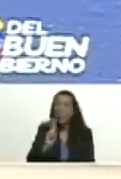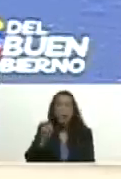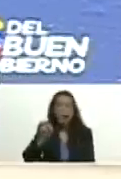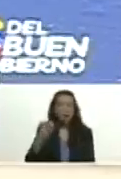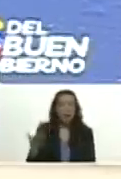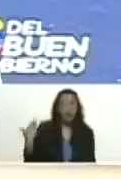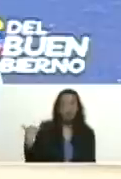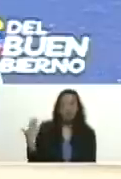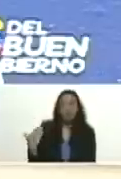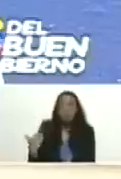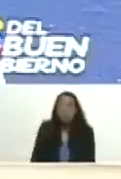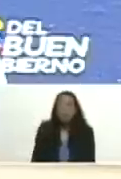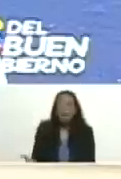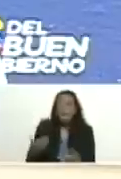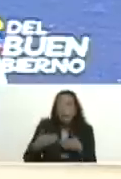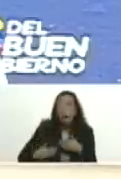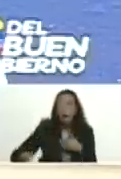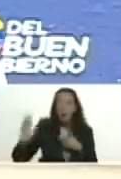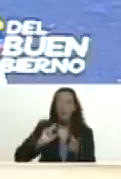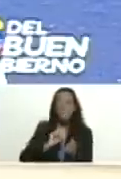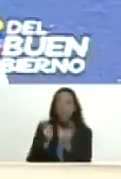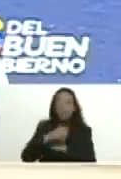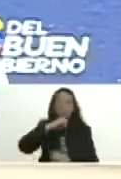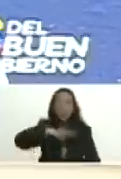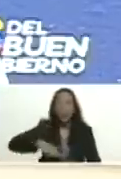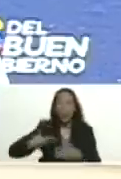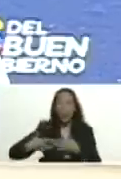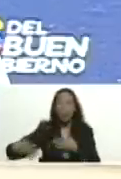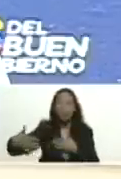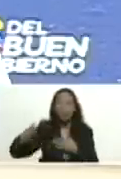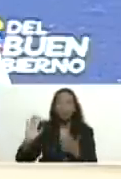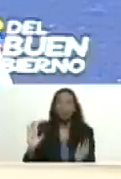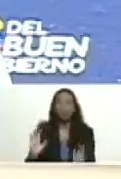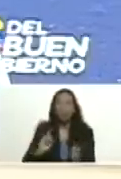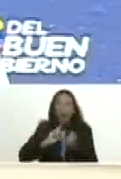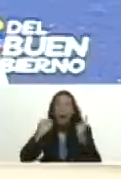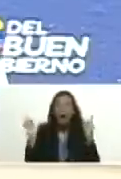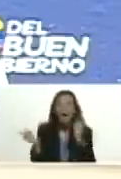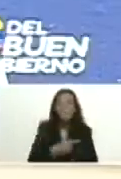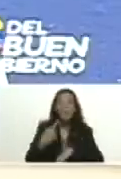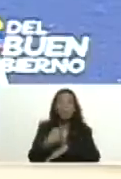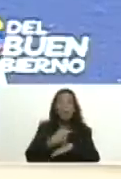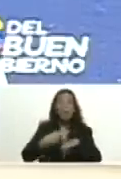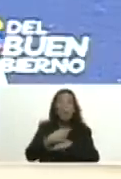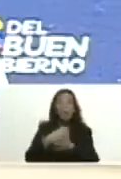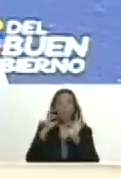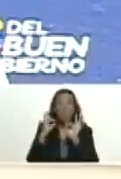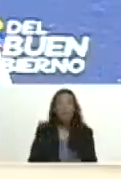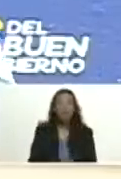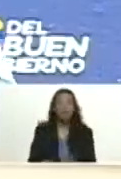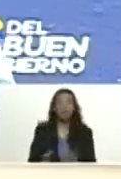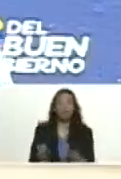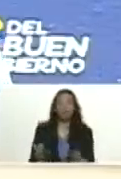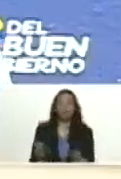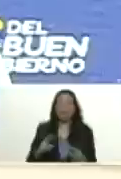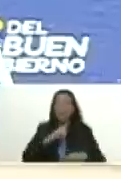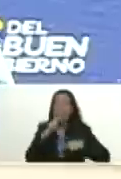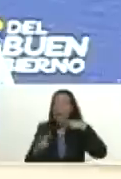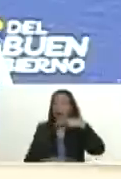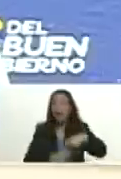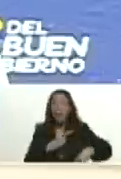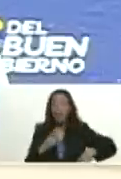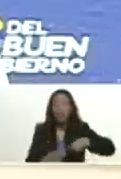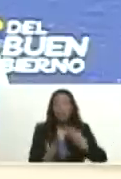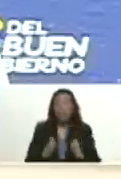sido un producto del proceso histórico, ha sido un producto del proceso histórico revolucionario que